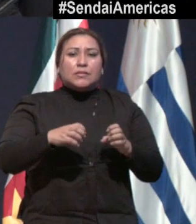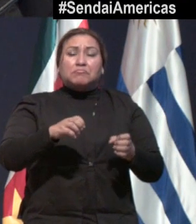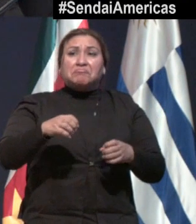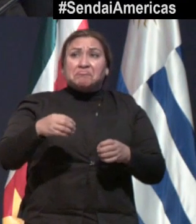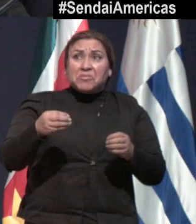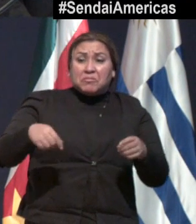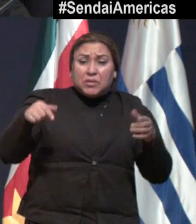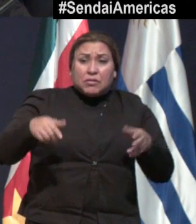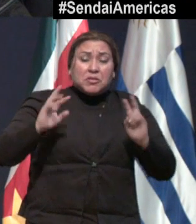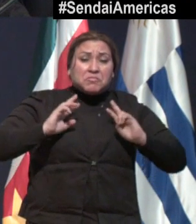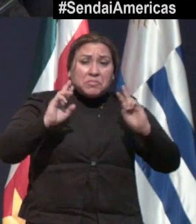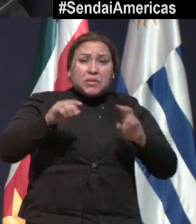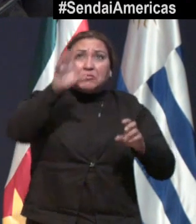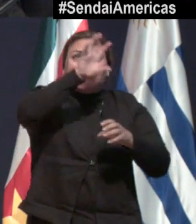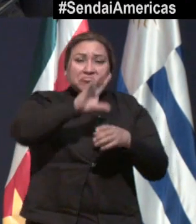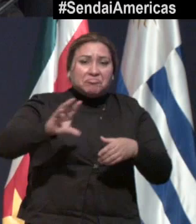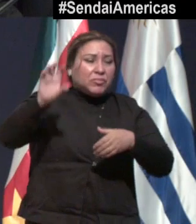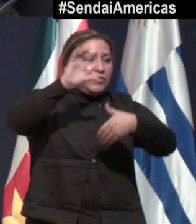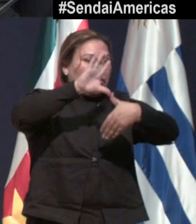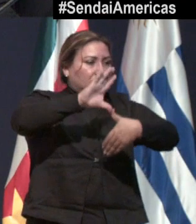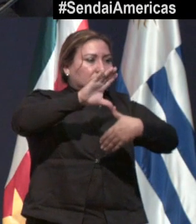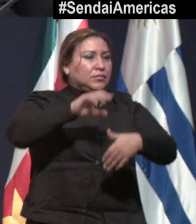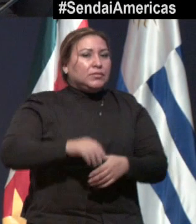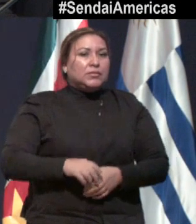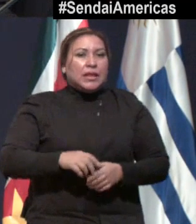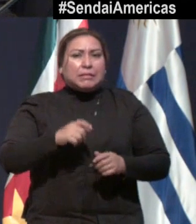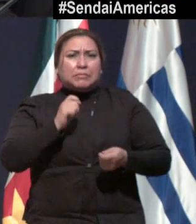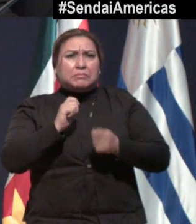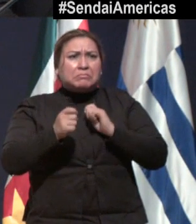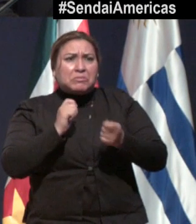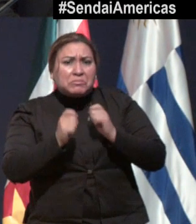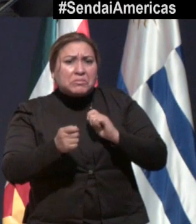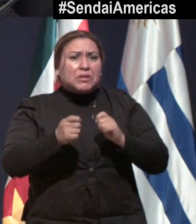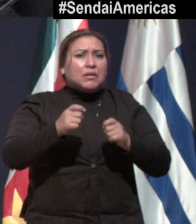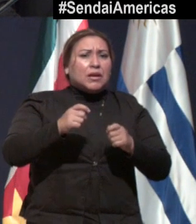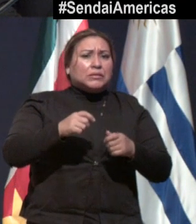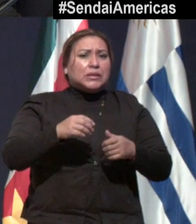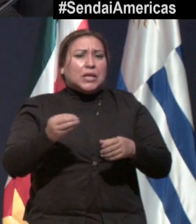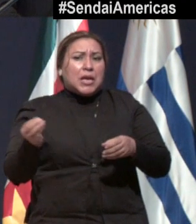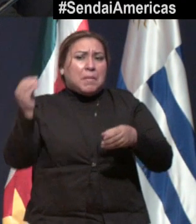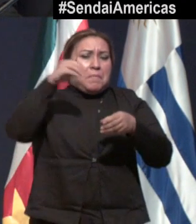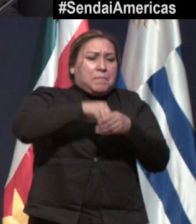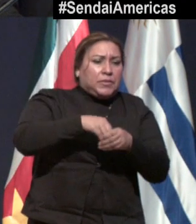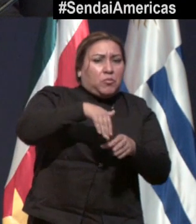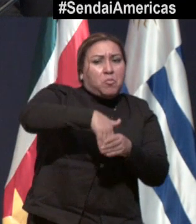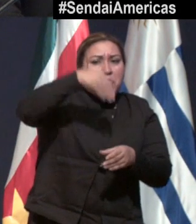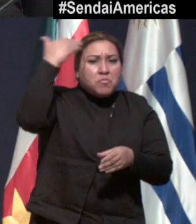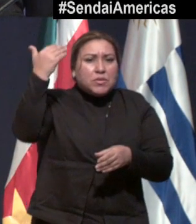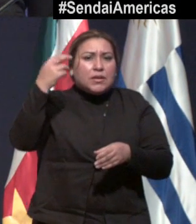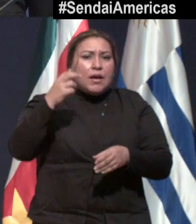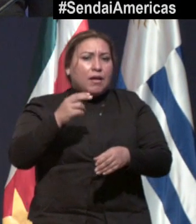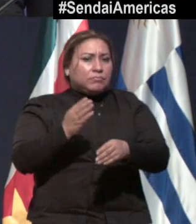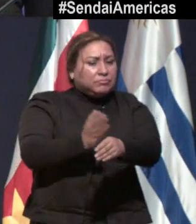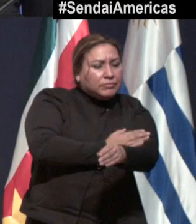región que discutirán sobre los temas relacionados con la inversión pública y la gestión del riesgo de desastre,